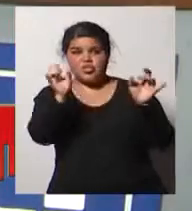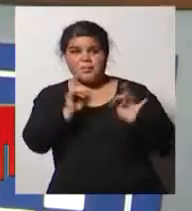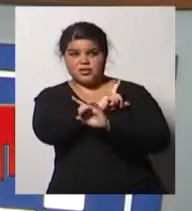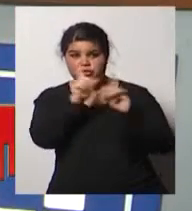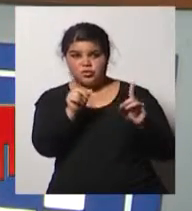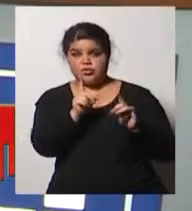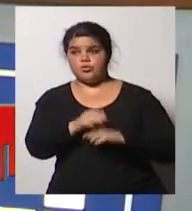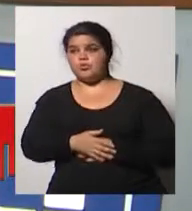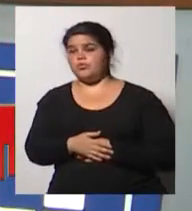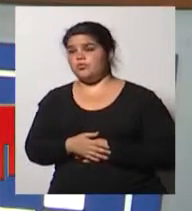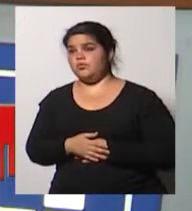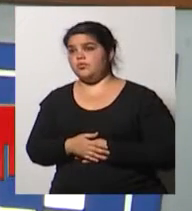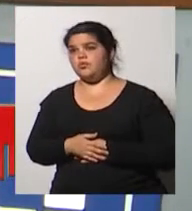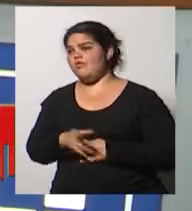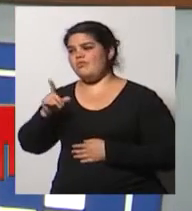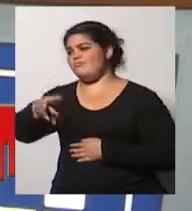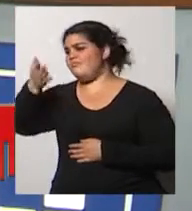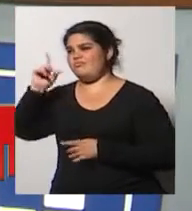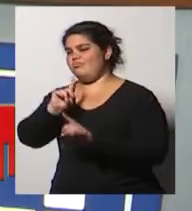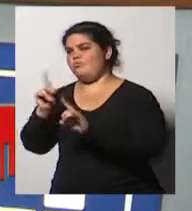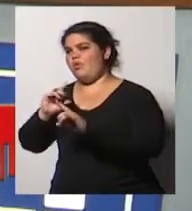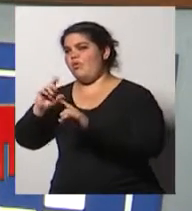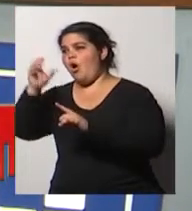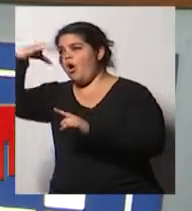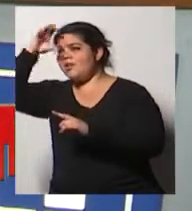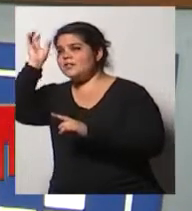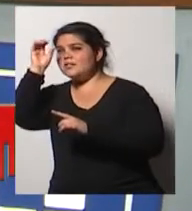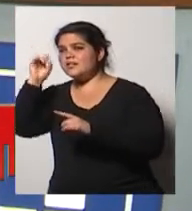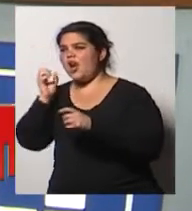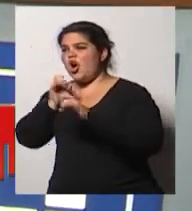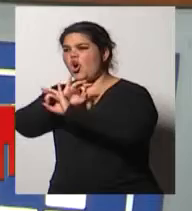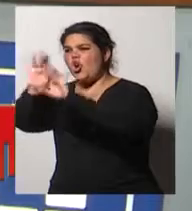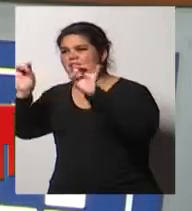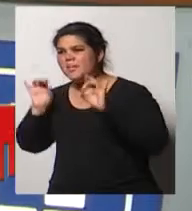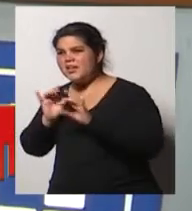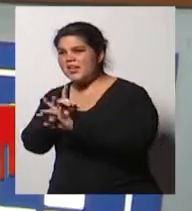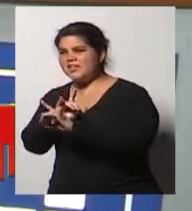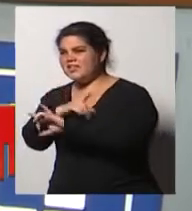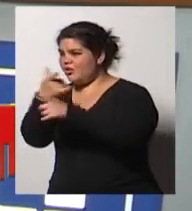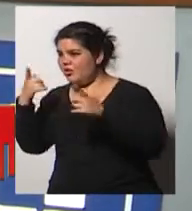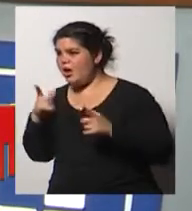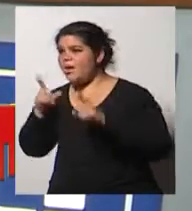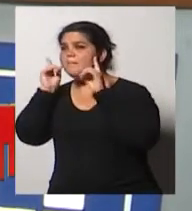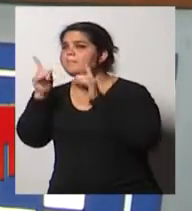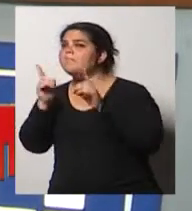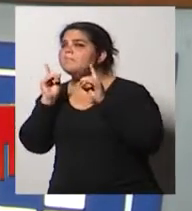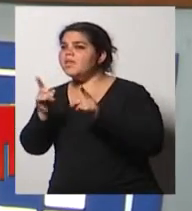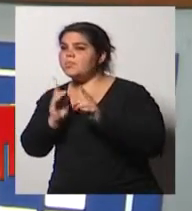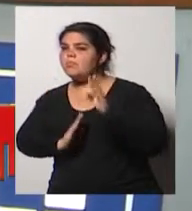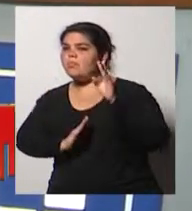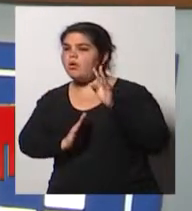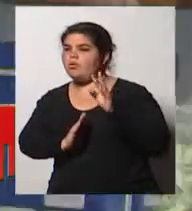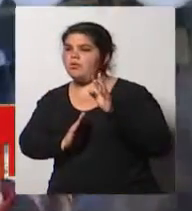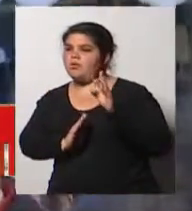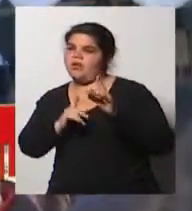ver, no existe una minería contaminante, así como no hay ninguna actividad que por sí